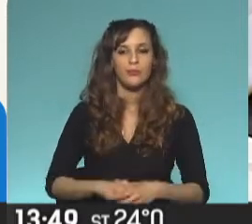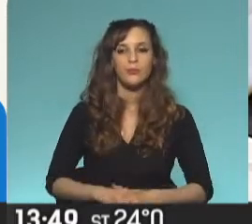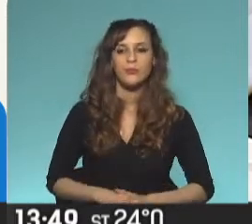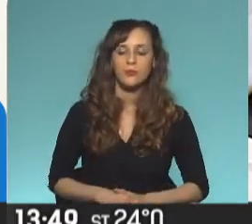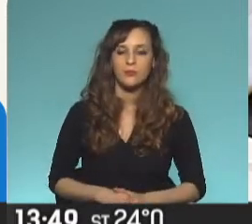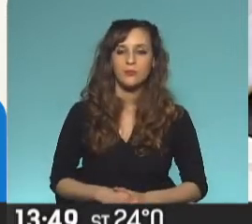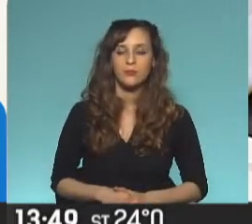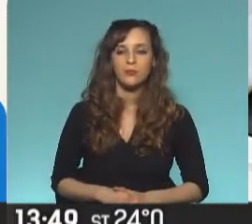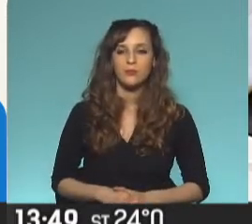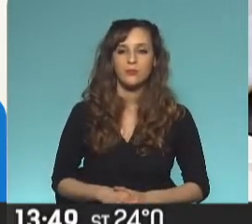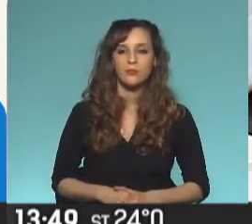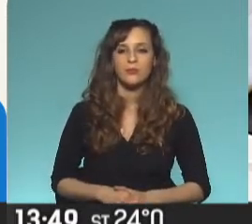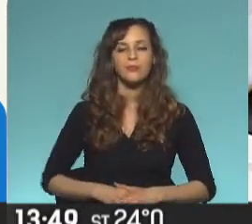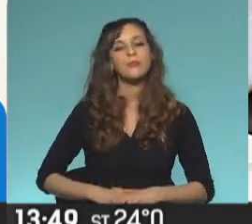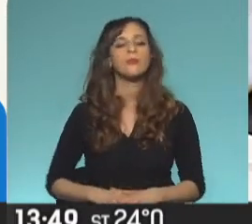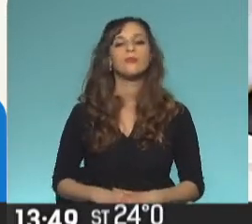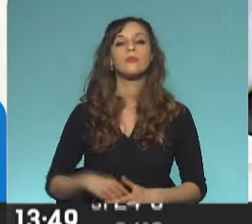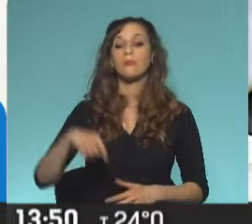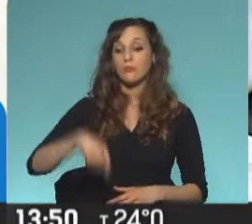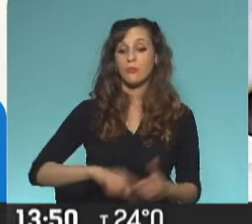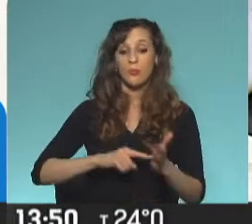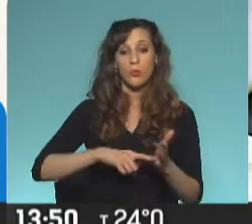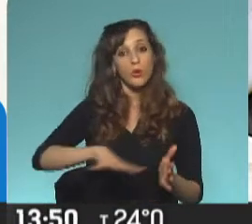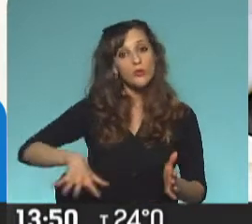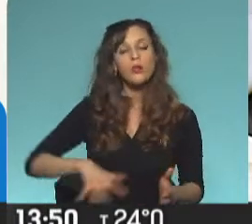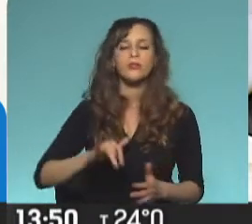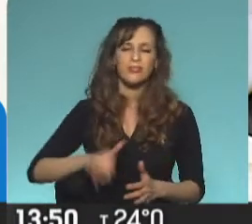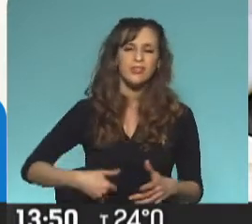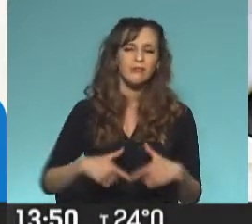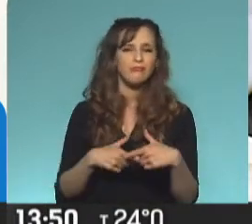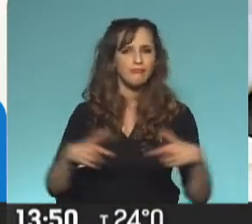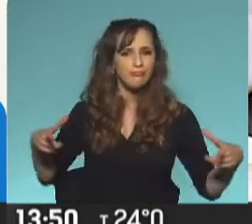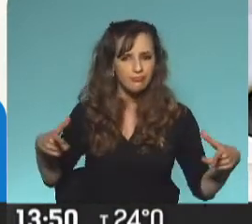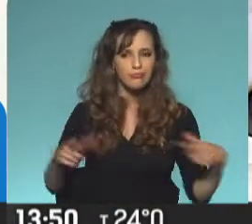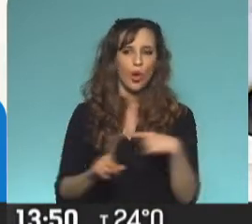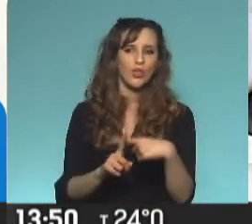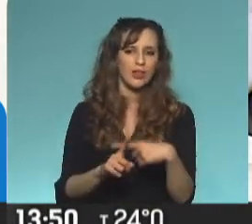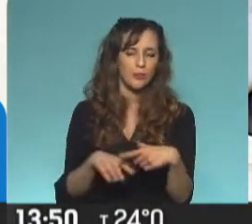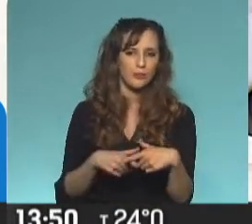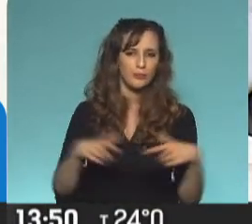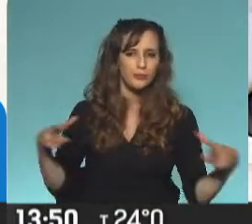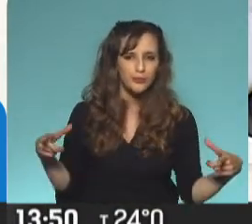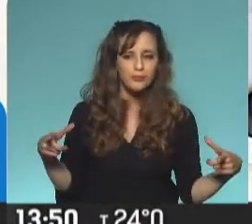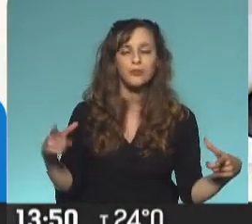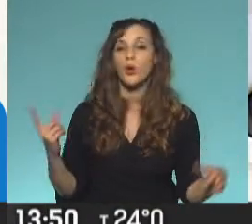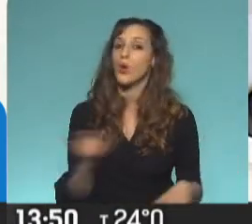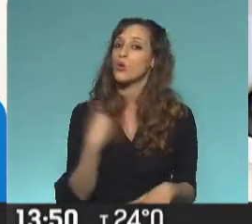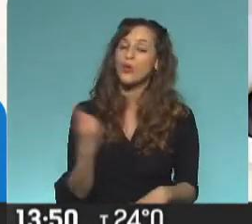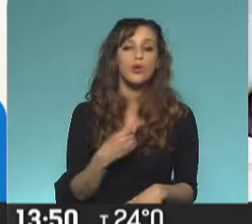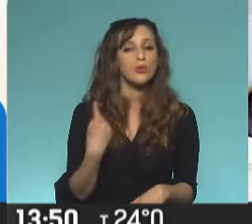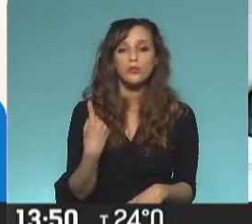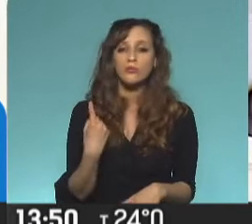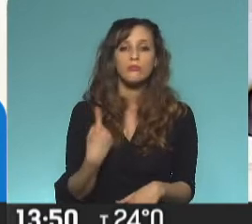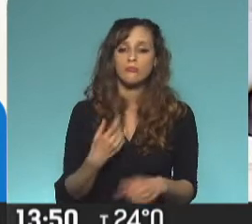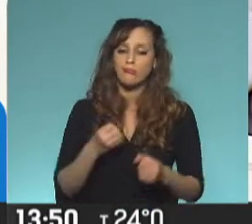acá en la provincia buenos aires- los casos han subido mucho nosotros lo único que podemos hacer ante esto es tomar todas las